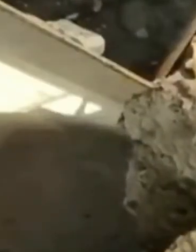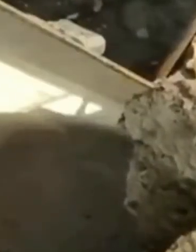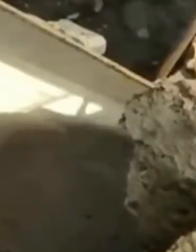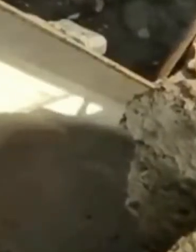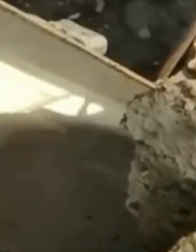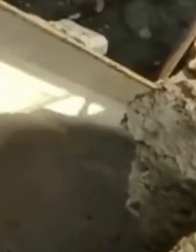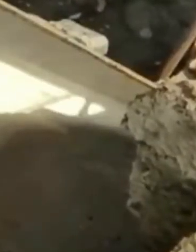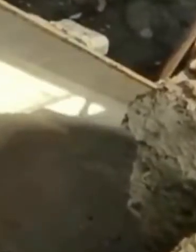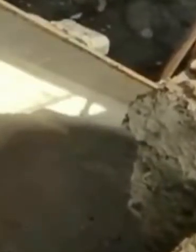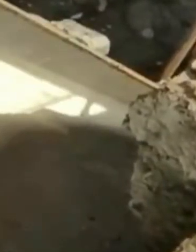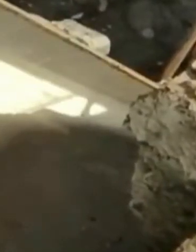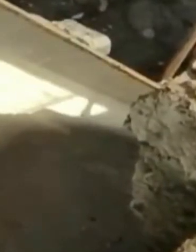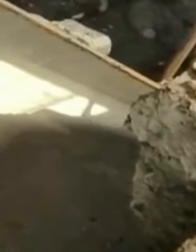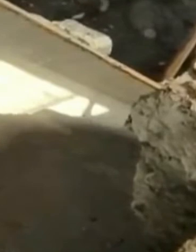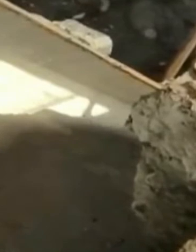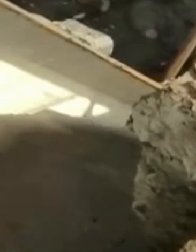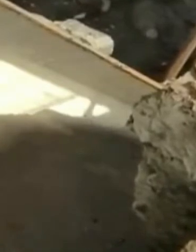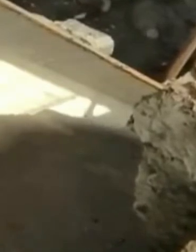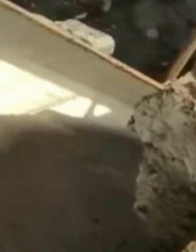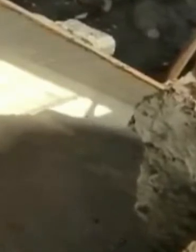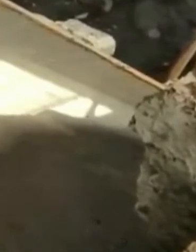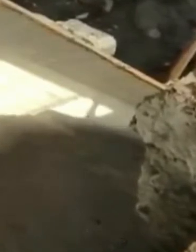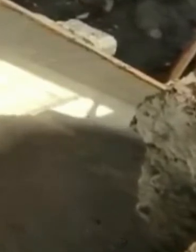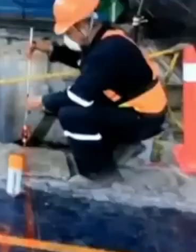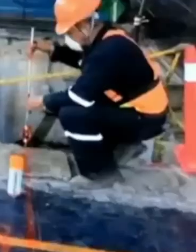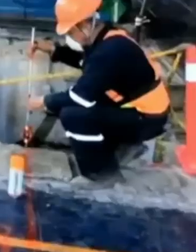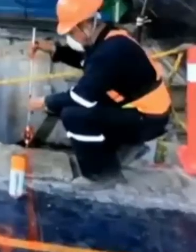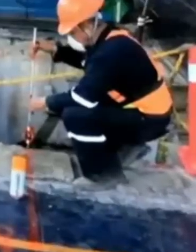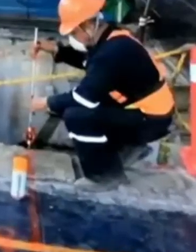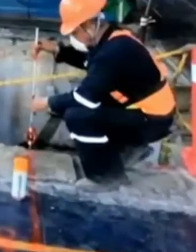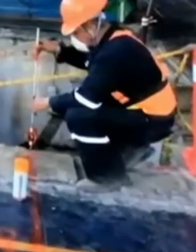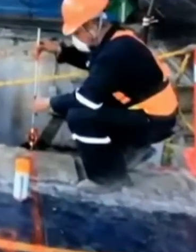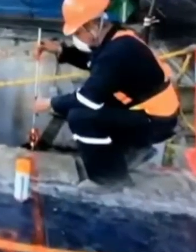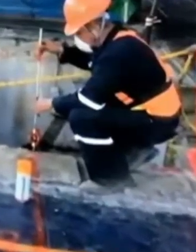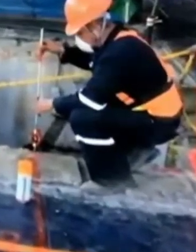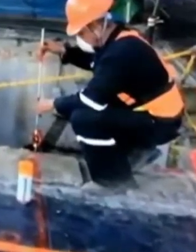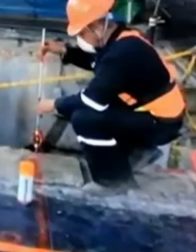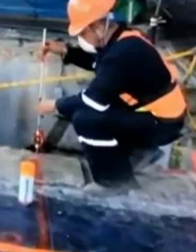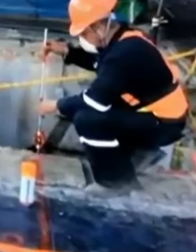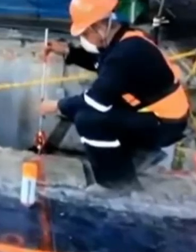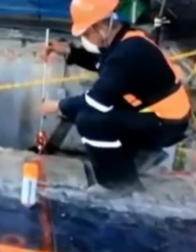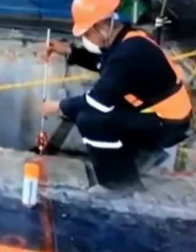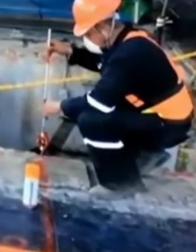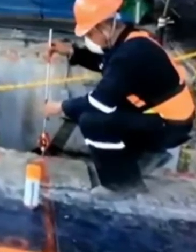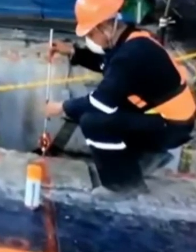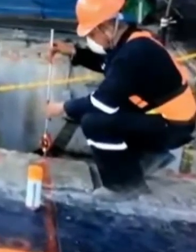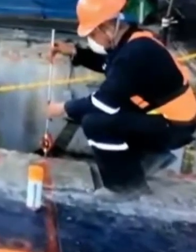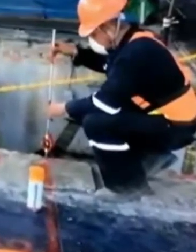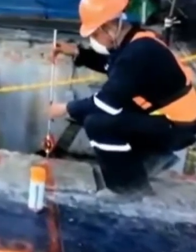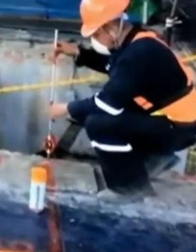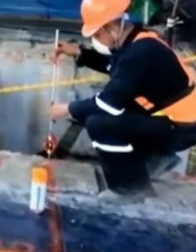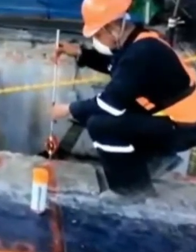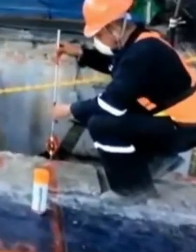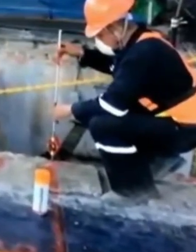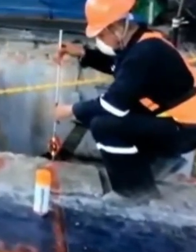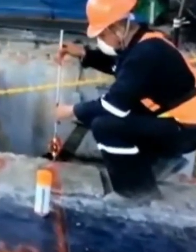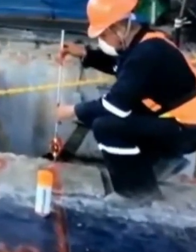1, avance físico 97%. Portezuelos 2, avance físico